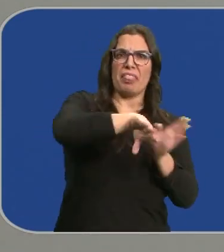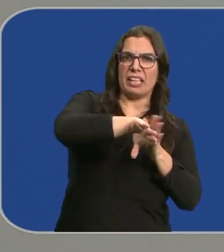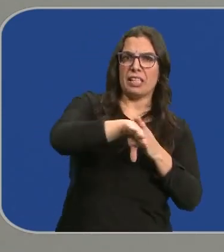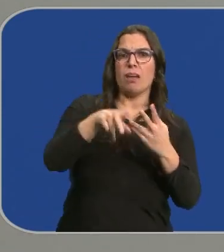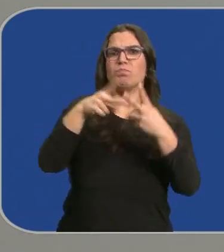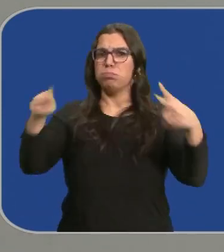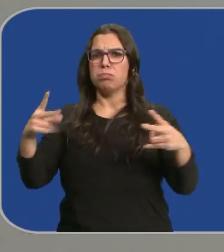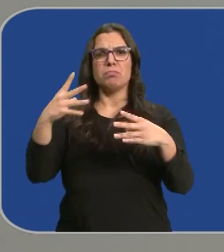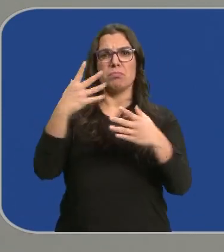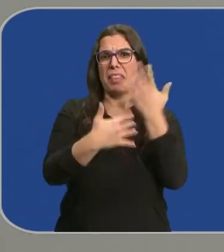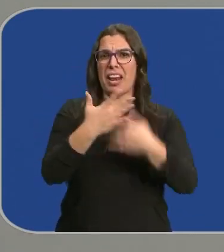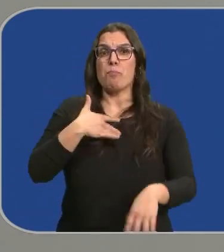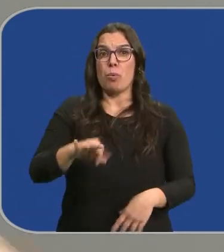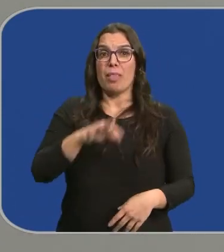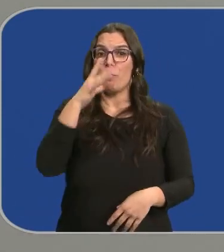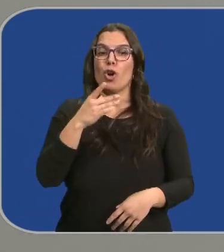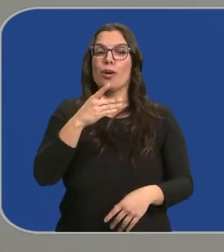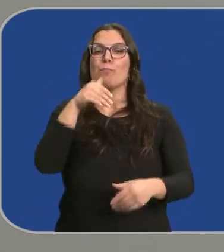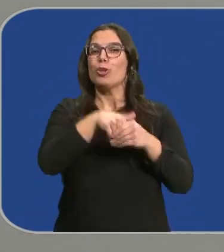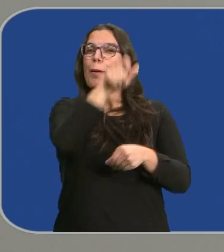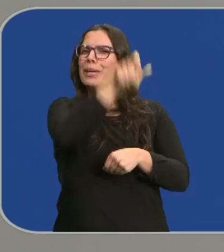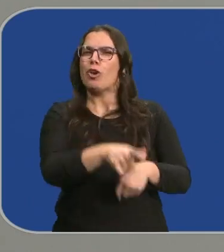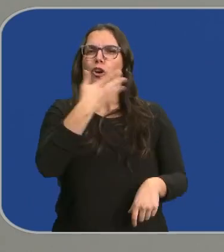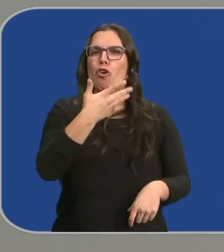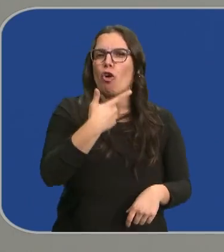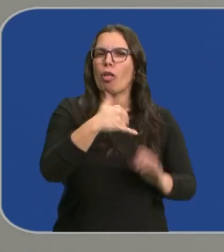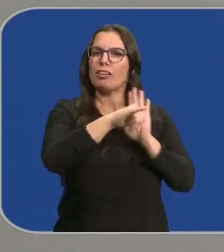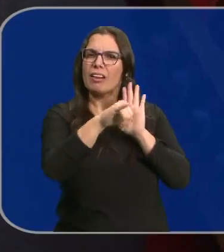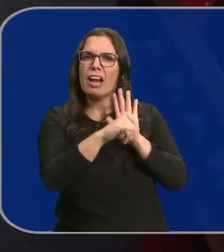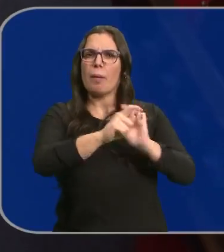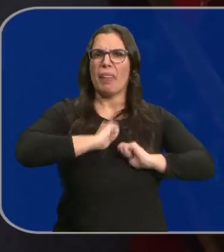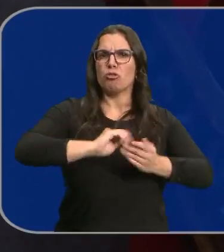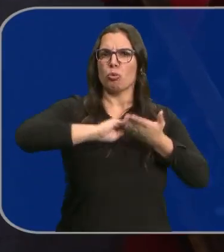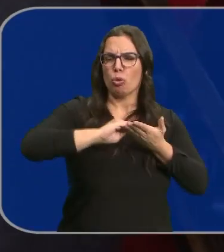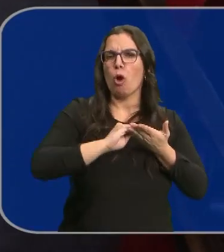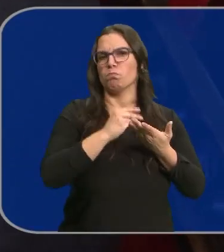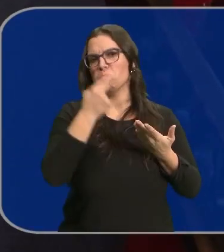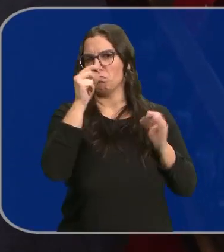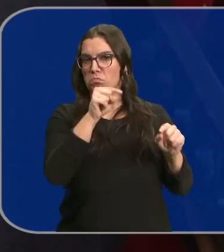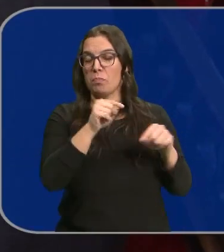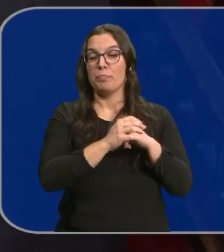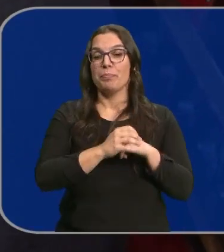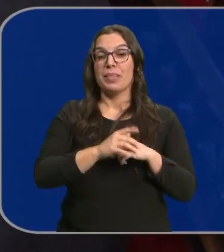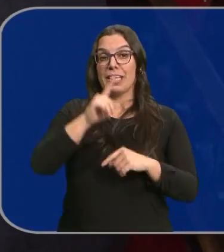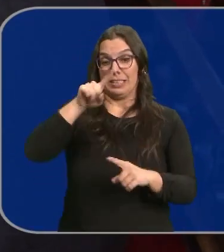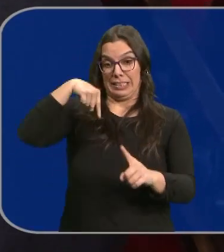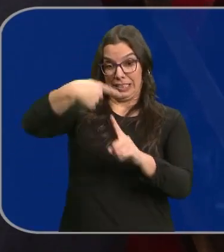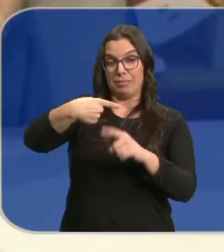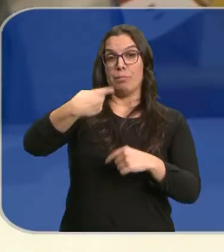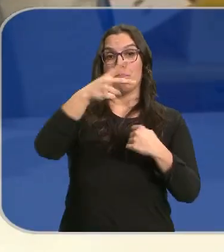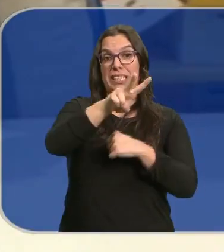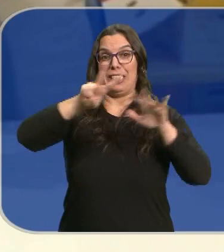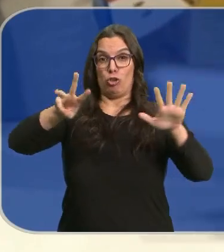izquierda, porque votan a esa persona que conocen, que es cercana y que le soluciona los problemas cuando los tienen. 28 de mayo de 2023,